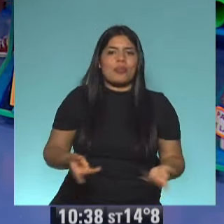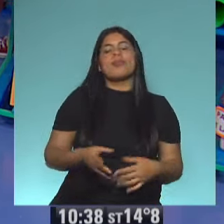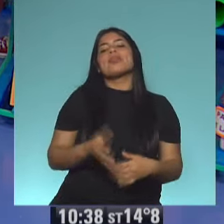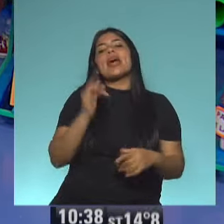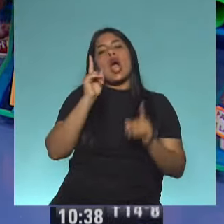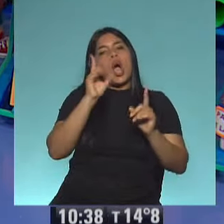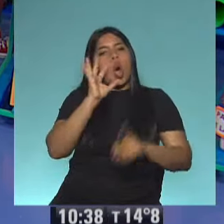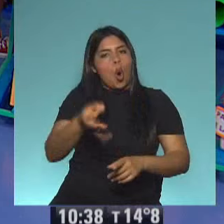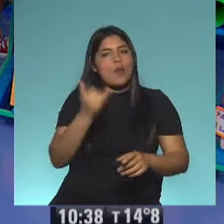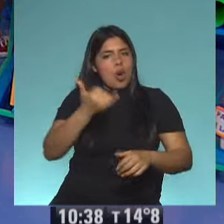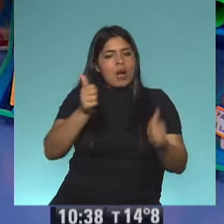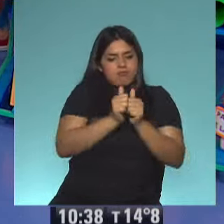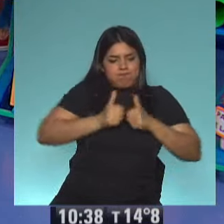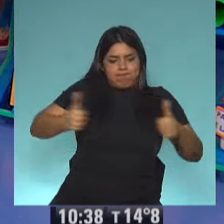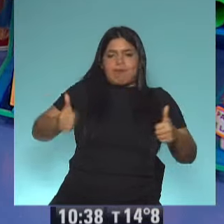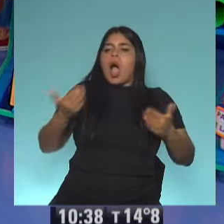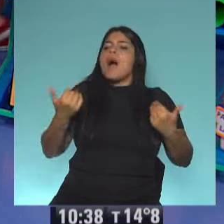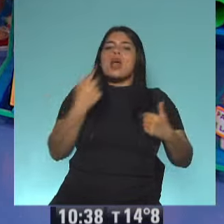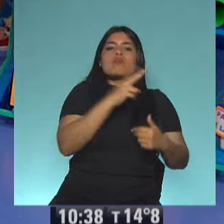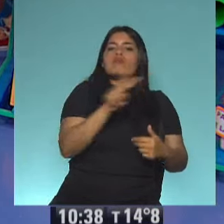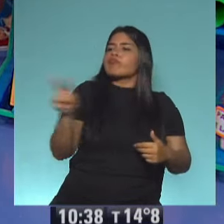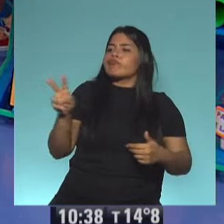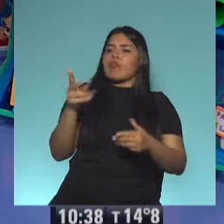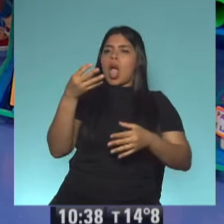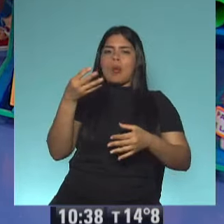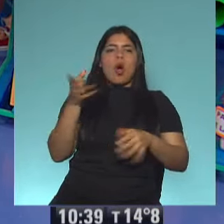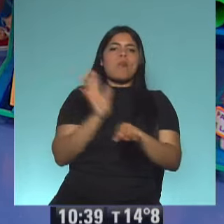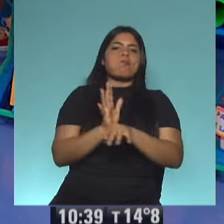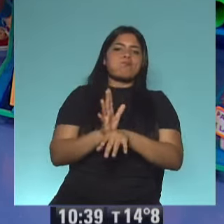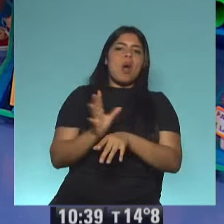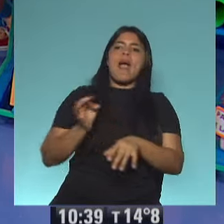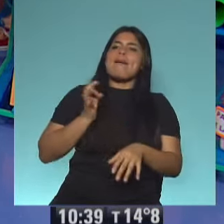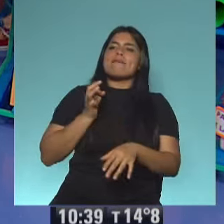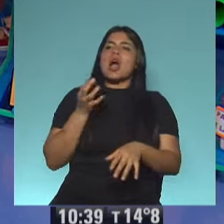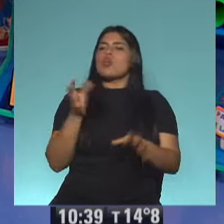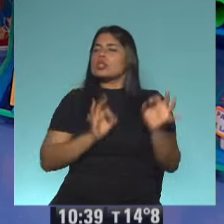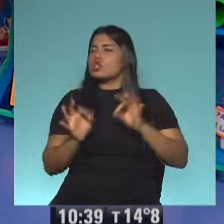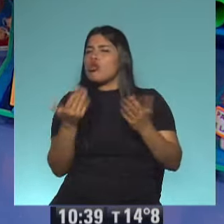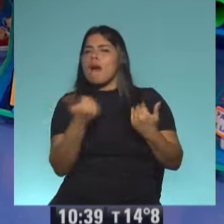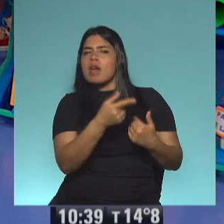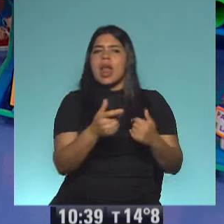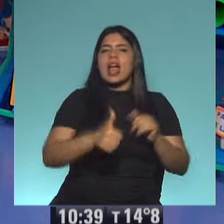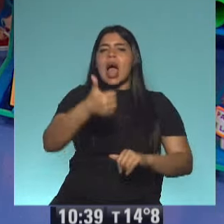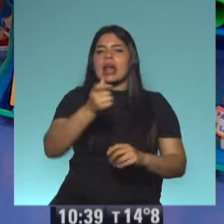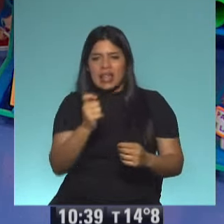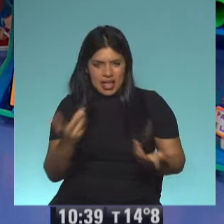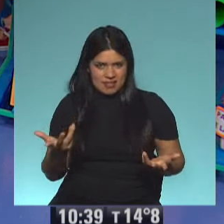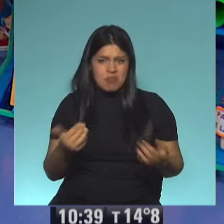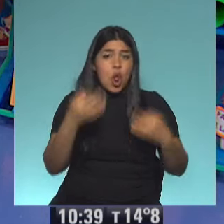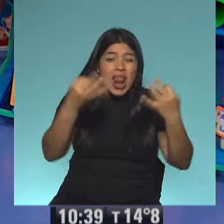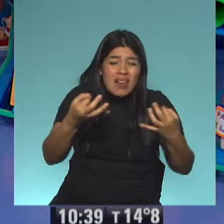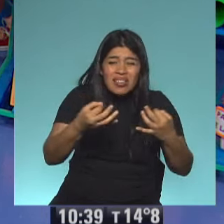y una premiación. Hace priega. Pero anotarse para participar, puede participar toda persona que tenga ganas de estar